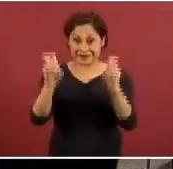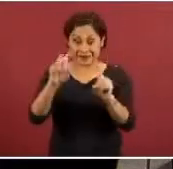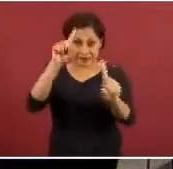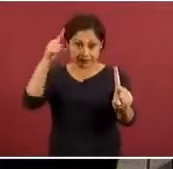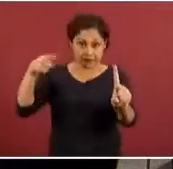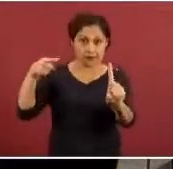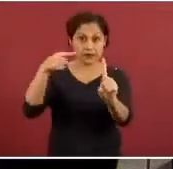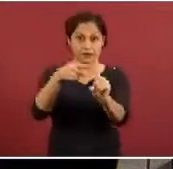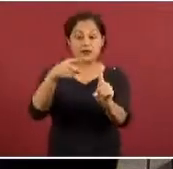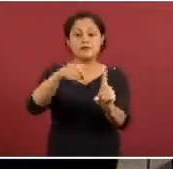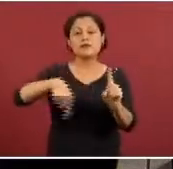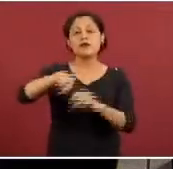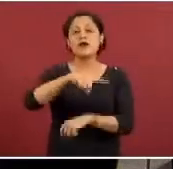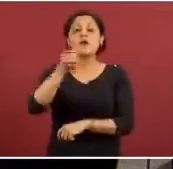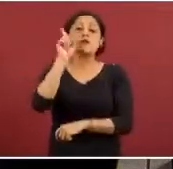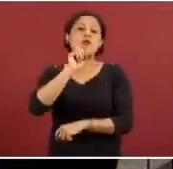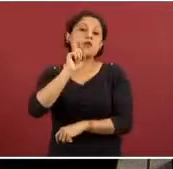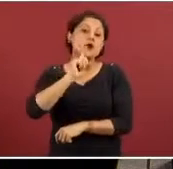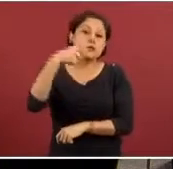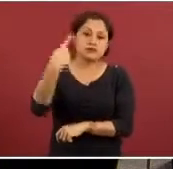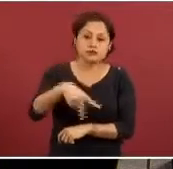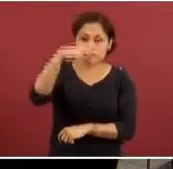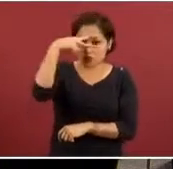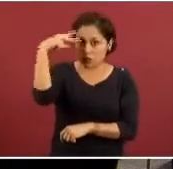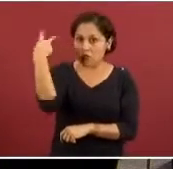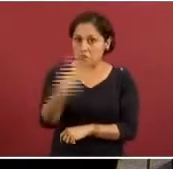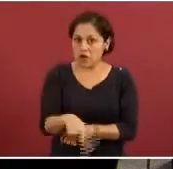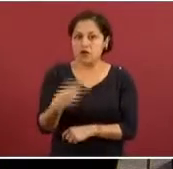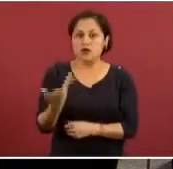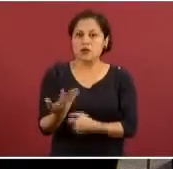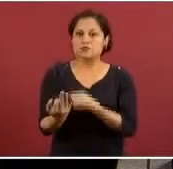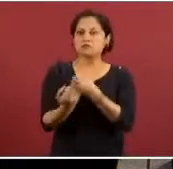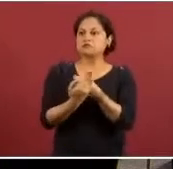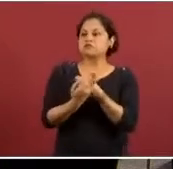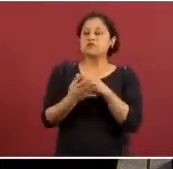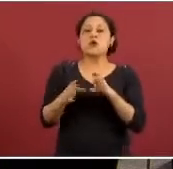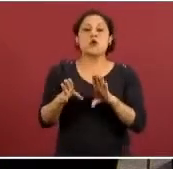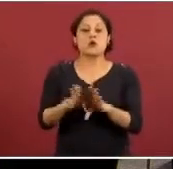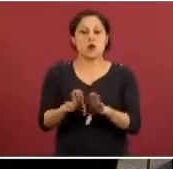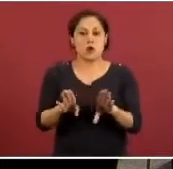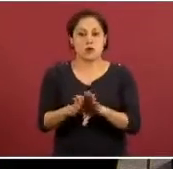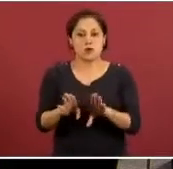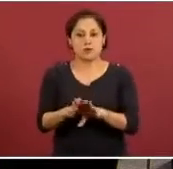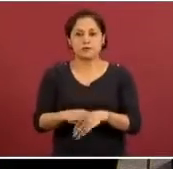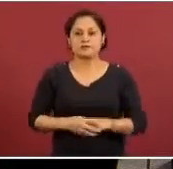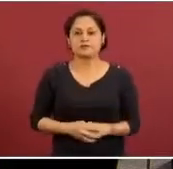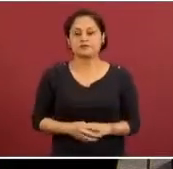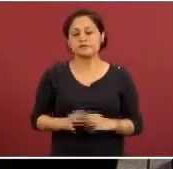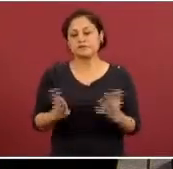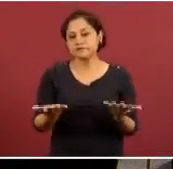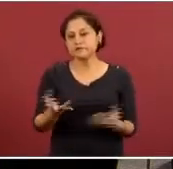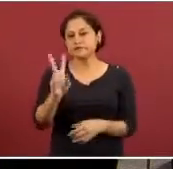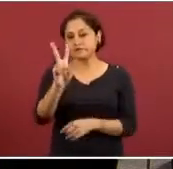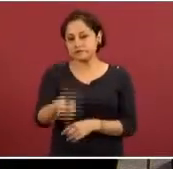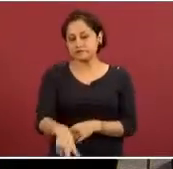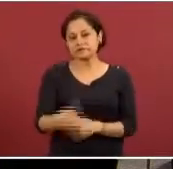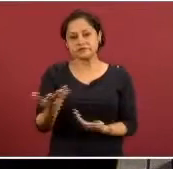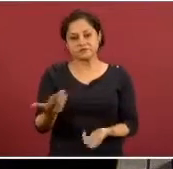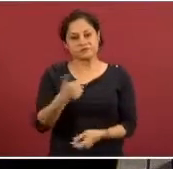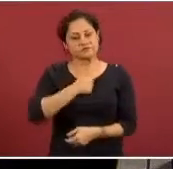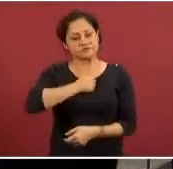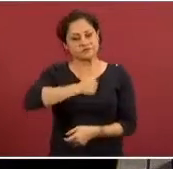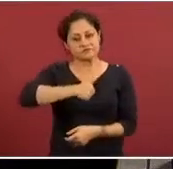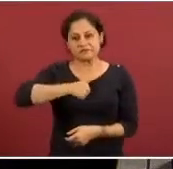mujeres. Las mujeres en México, de manera muy extraordinariamente desafortunada, son desde